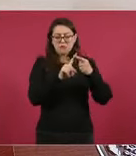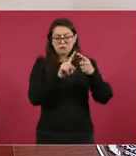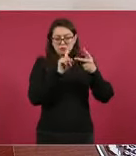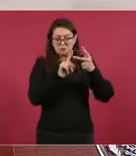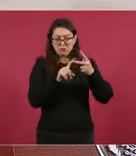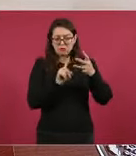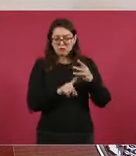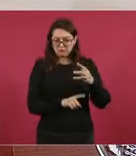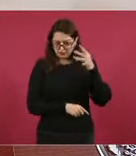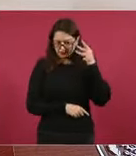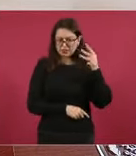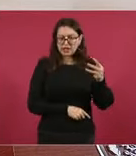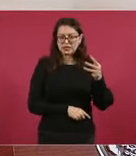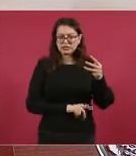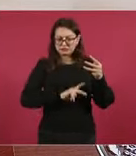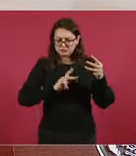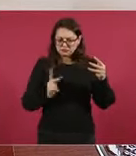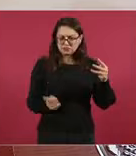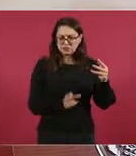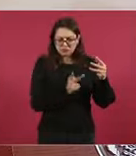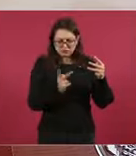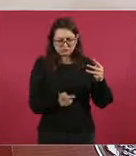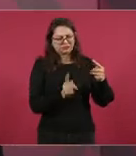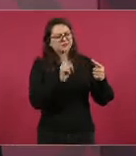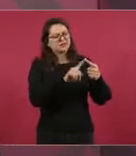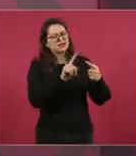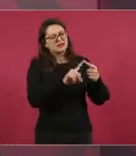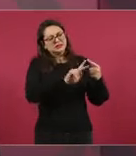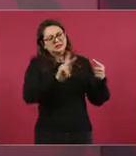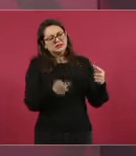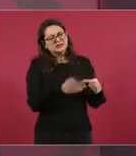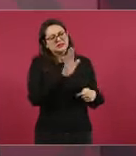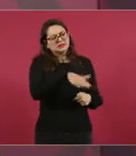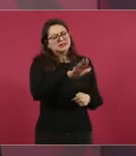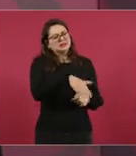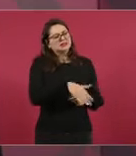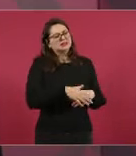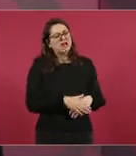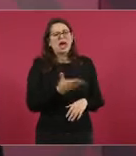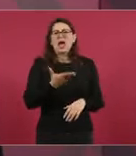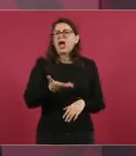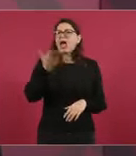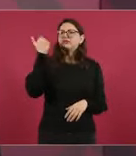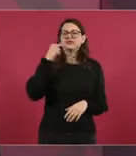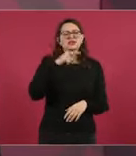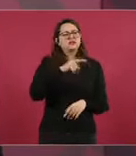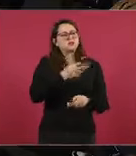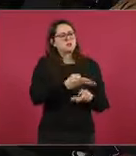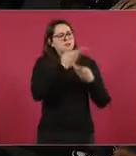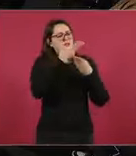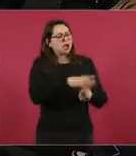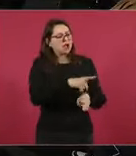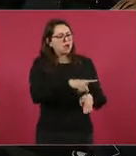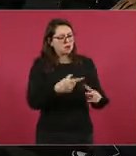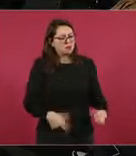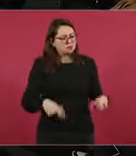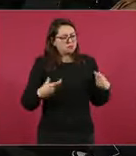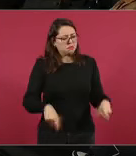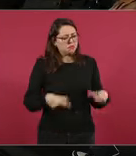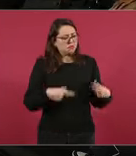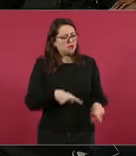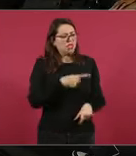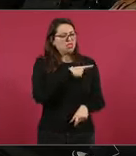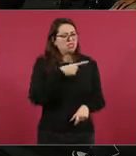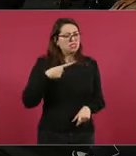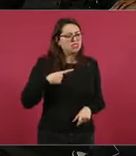Una, ¿por qué convirtió las deudas privadas de unos cuantos en deuda pública?